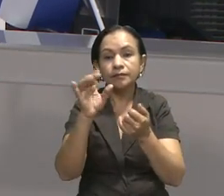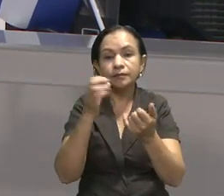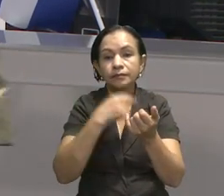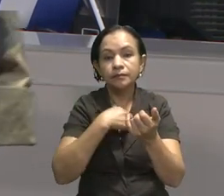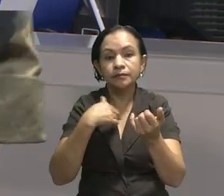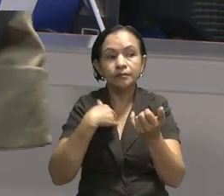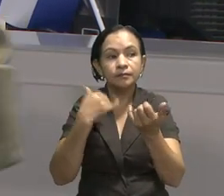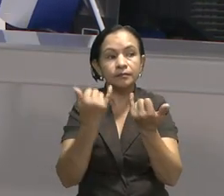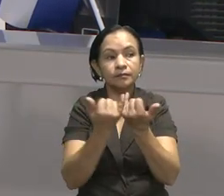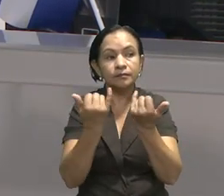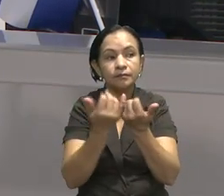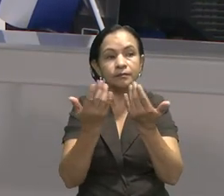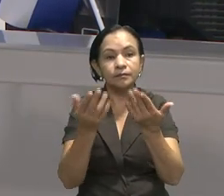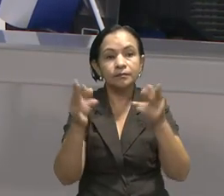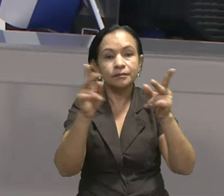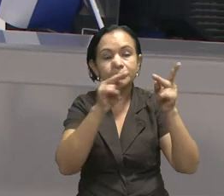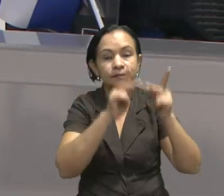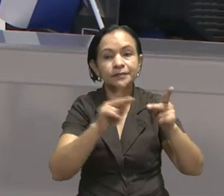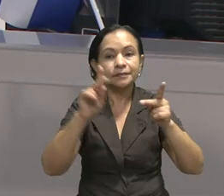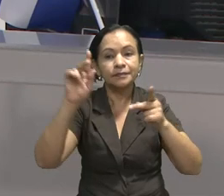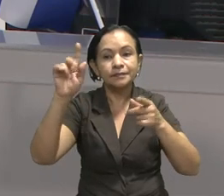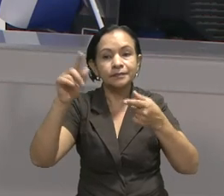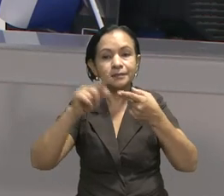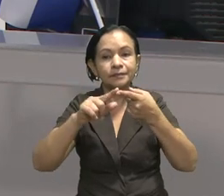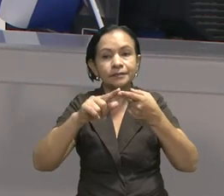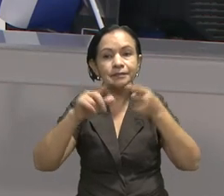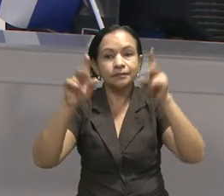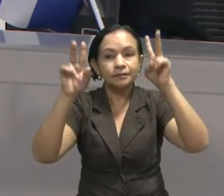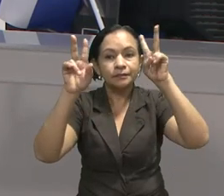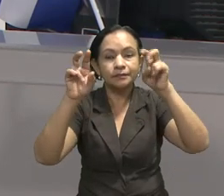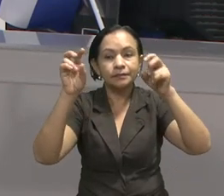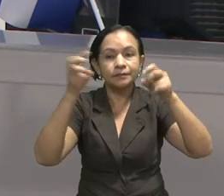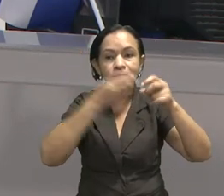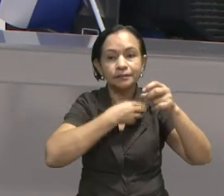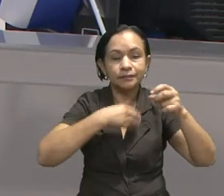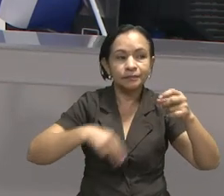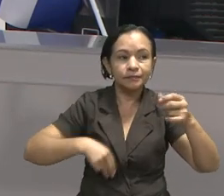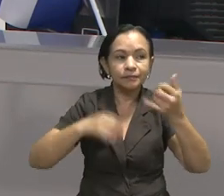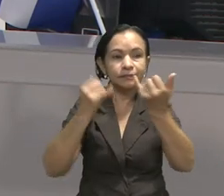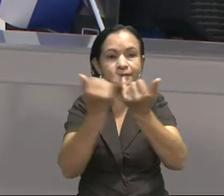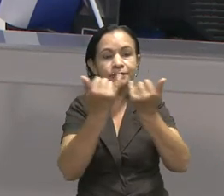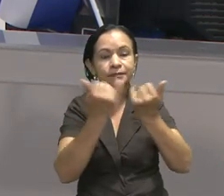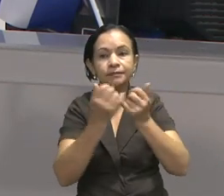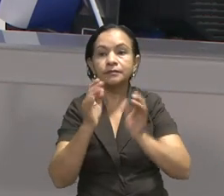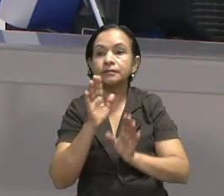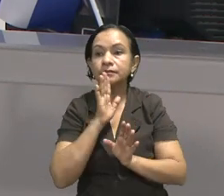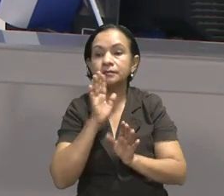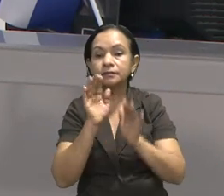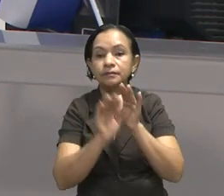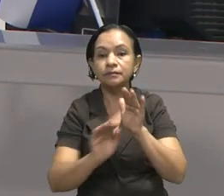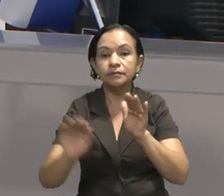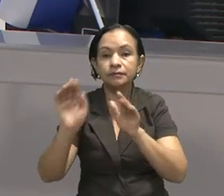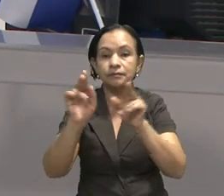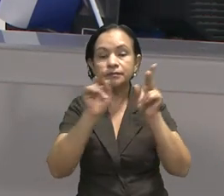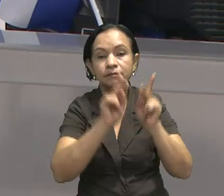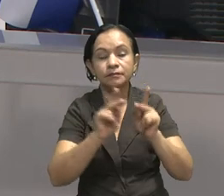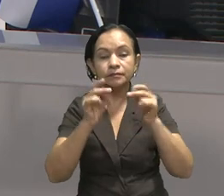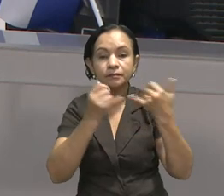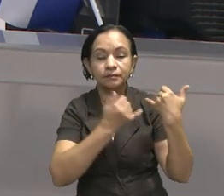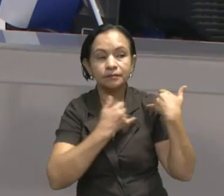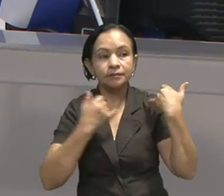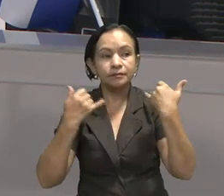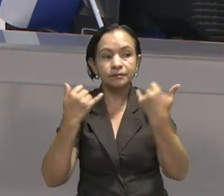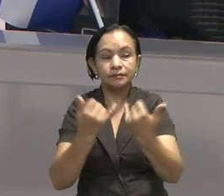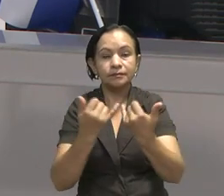cargo de un director o directora general con rango de ministro o ministra, quien será la máxima autoridad de la institución